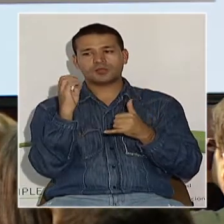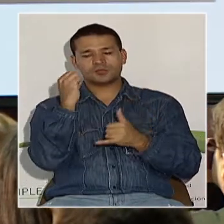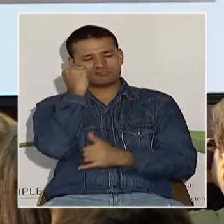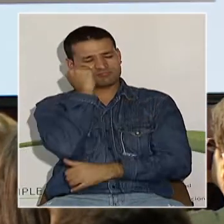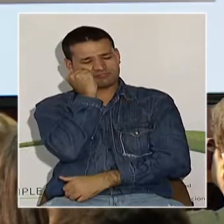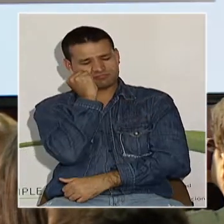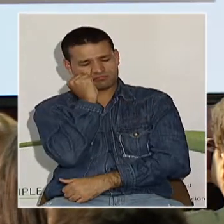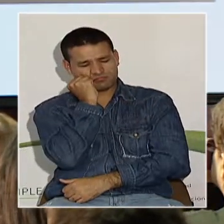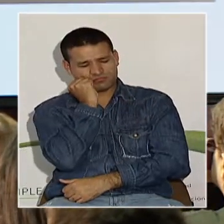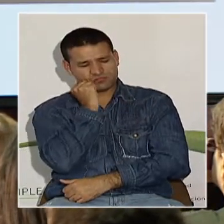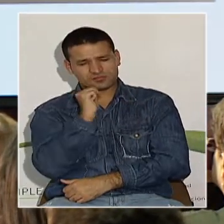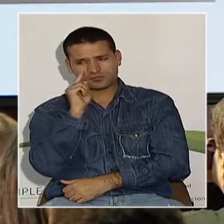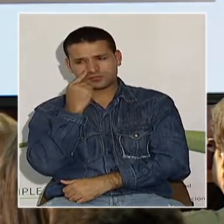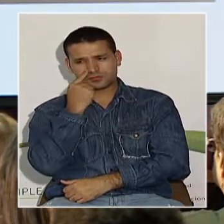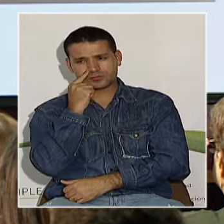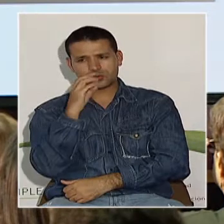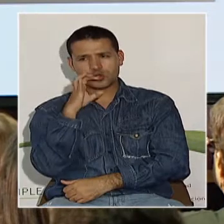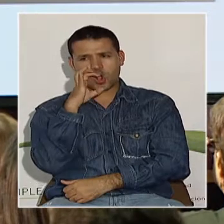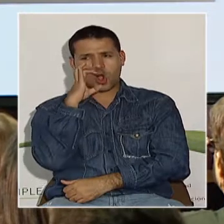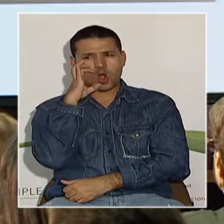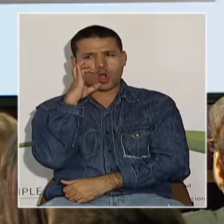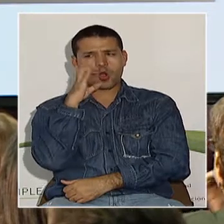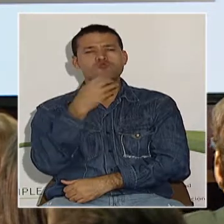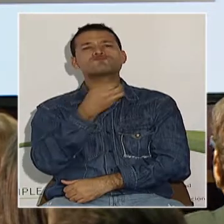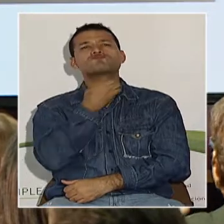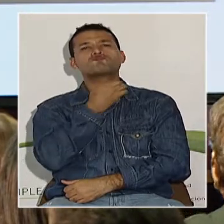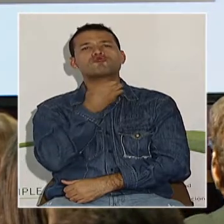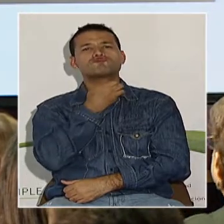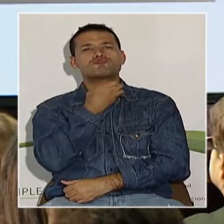es el perro semihundido.